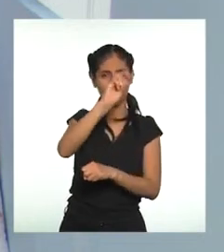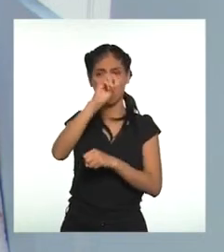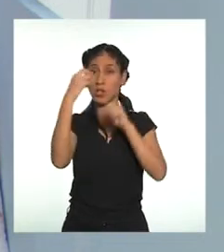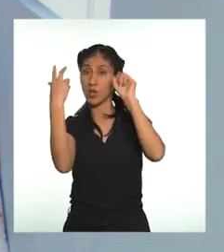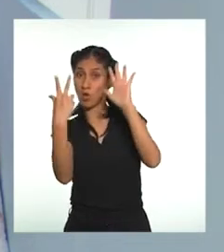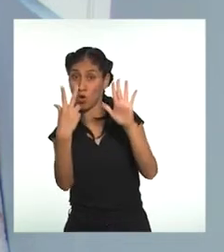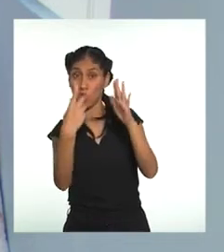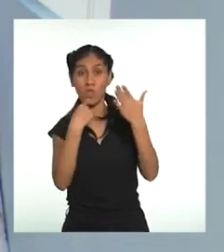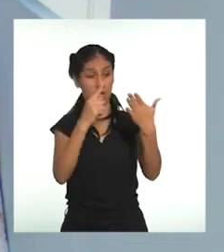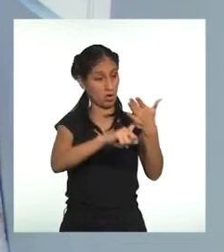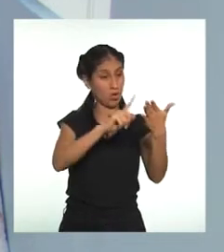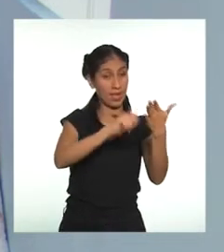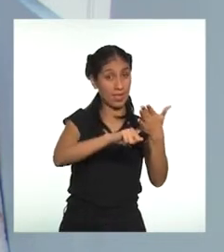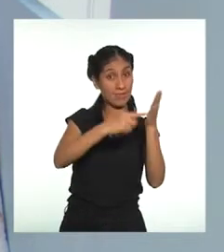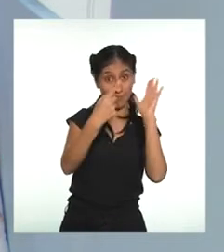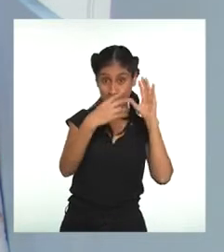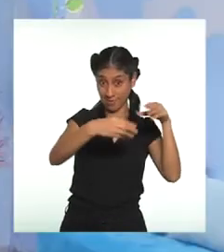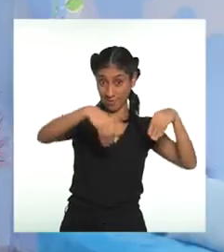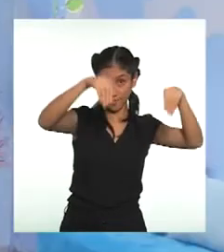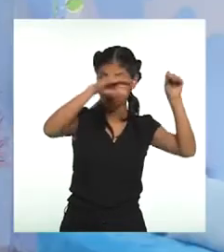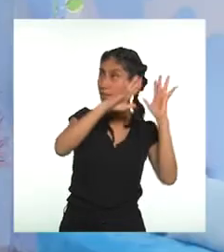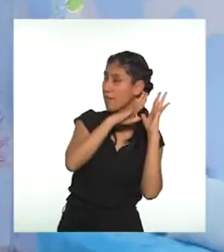Patrimonio Cultural de la Nación.